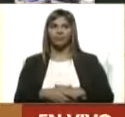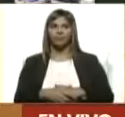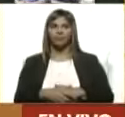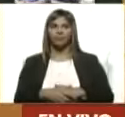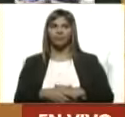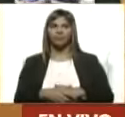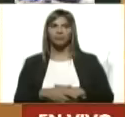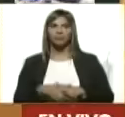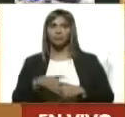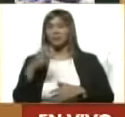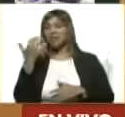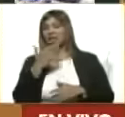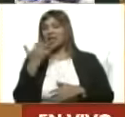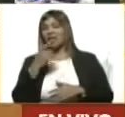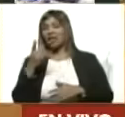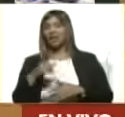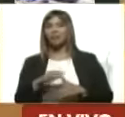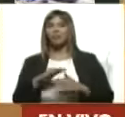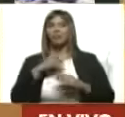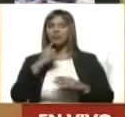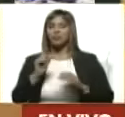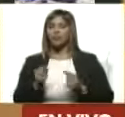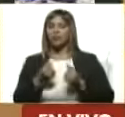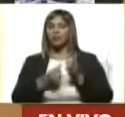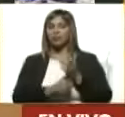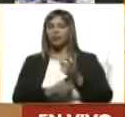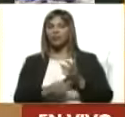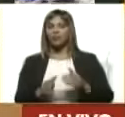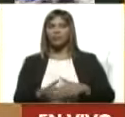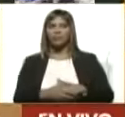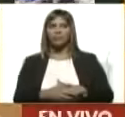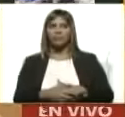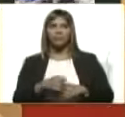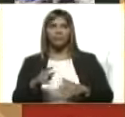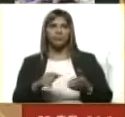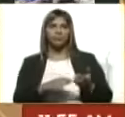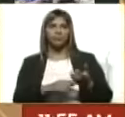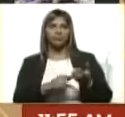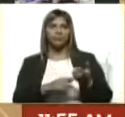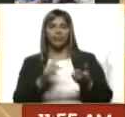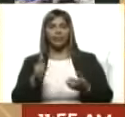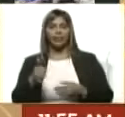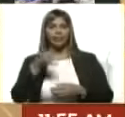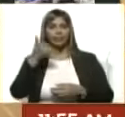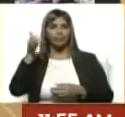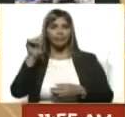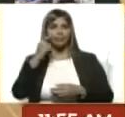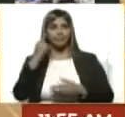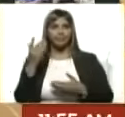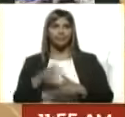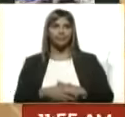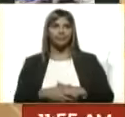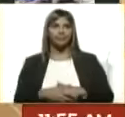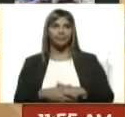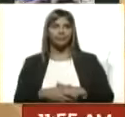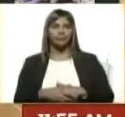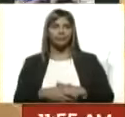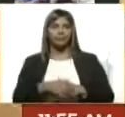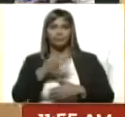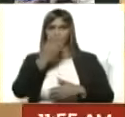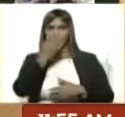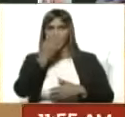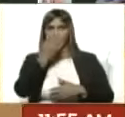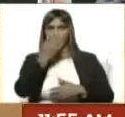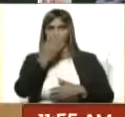Que ya se muere la risa. Mire, usted agarra su telefonito, el que quiera que lo agarre,